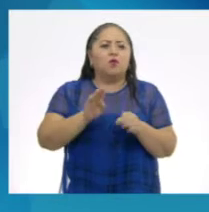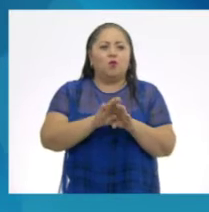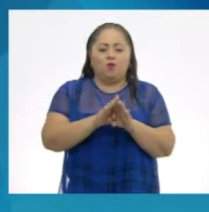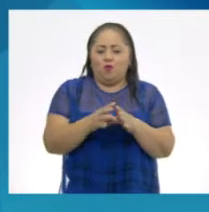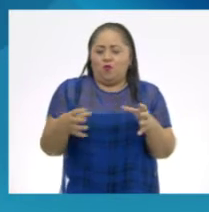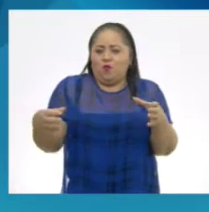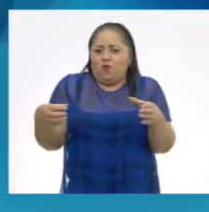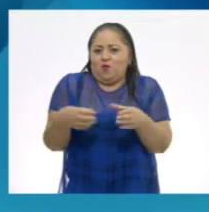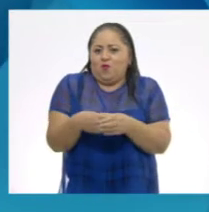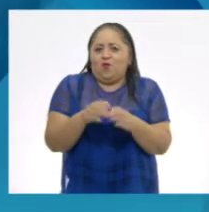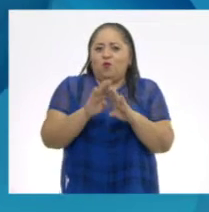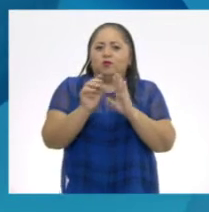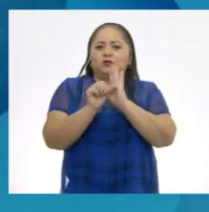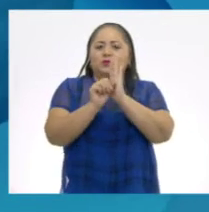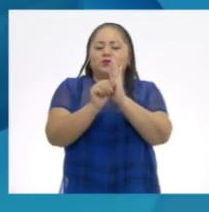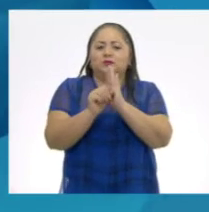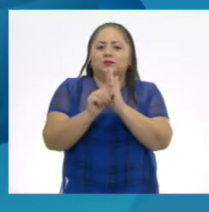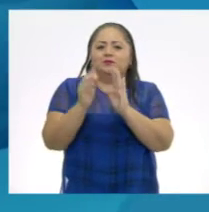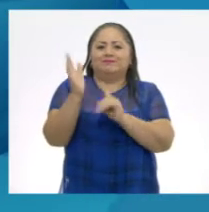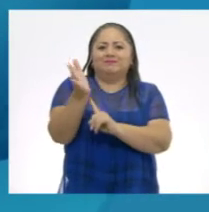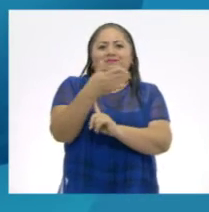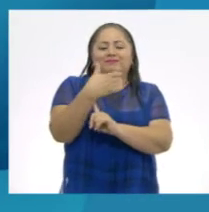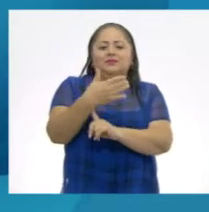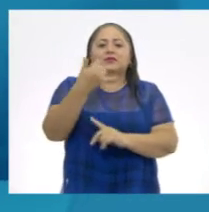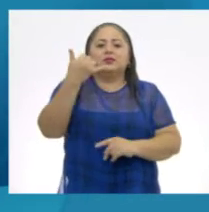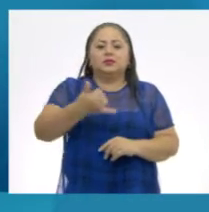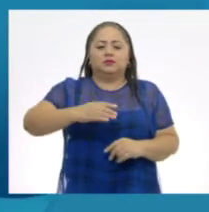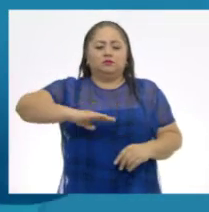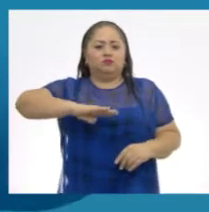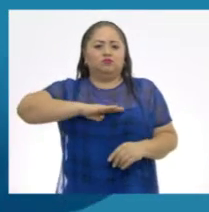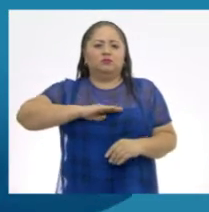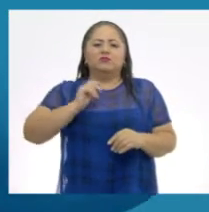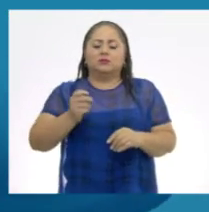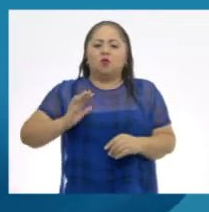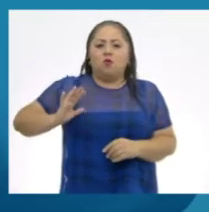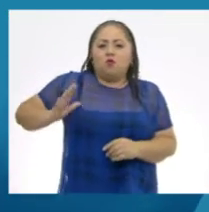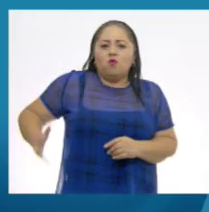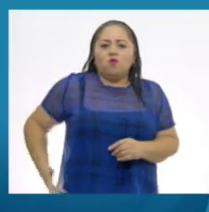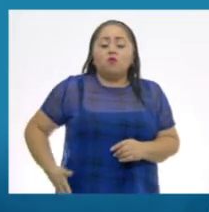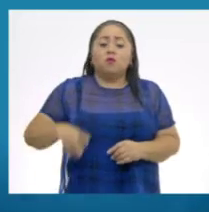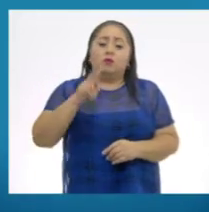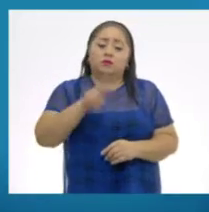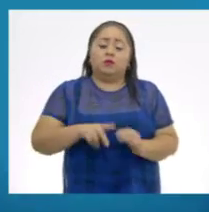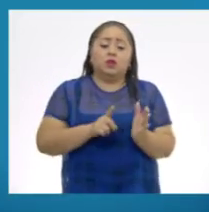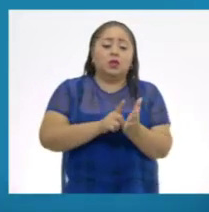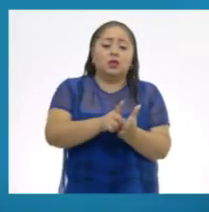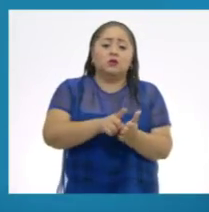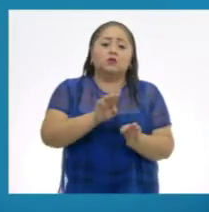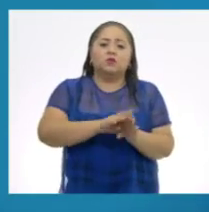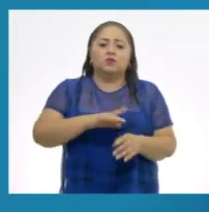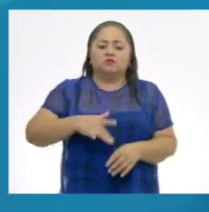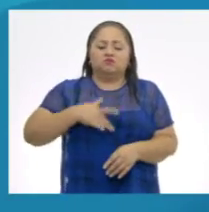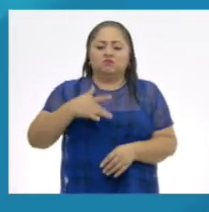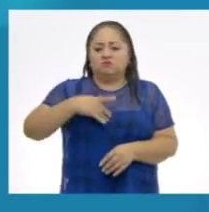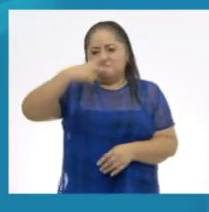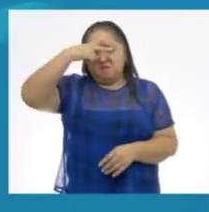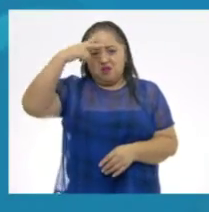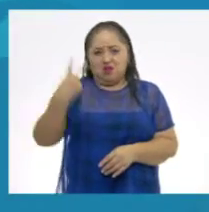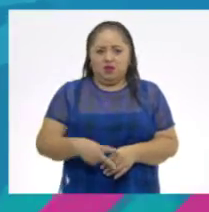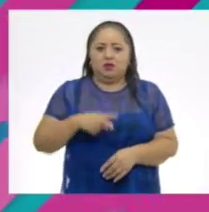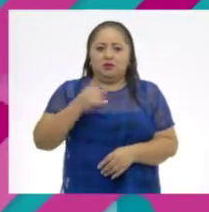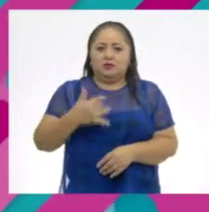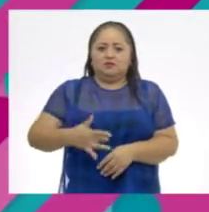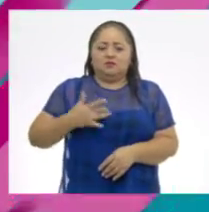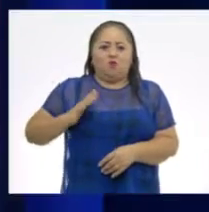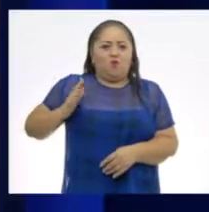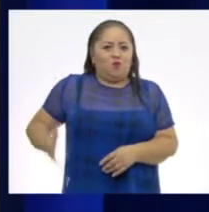unidad lo que es el símbolo patrio de la bandera y saludan con orgullo. Es un derecho ser mexicanos y sentirnos orgullosos de nuestra